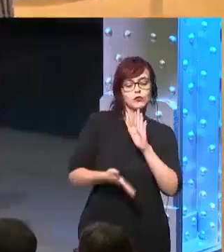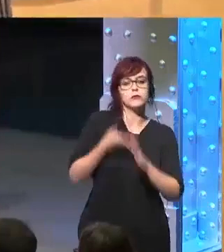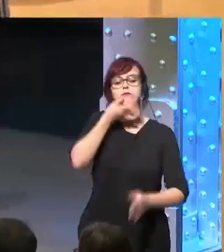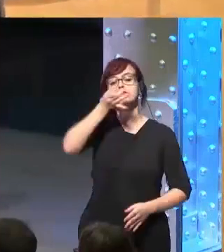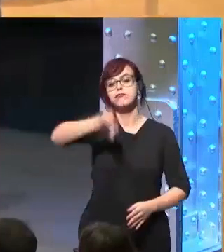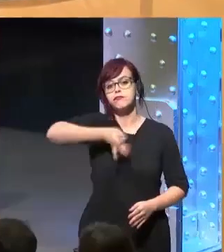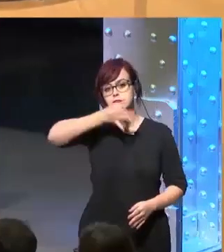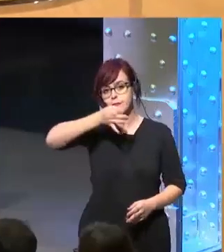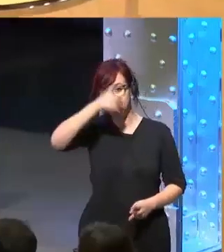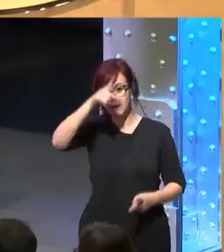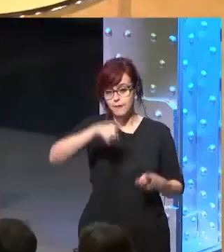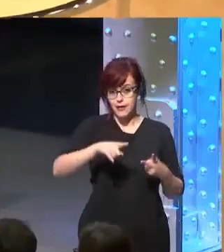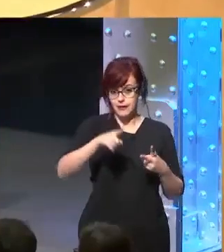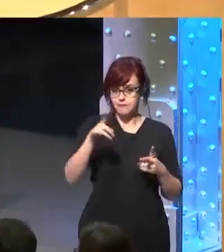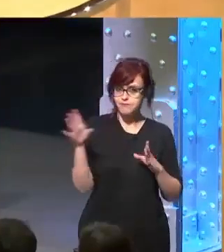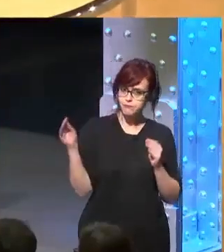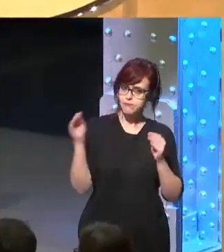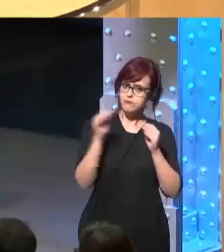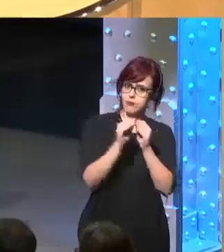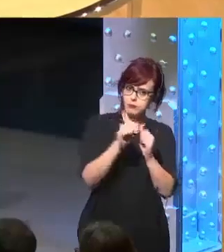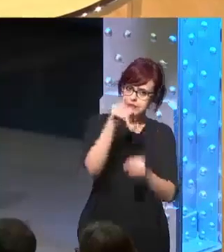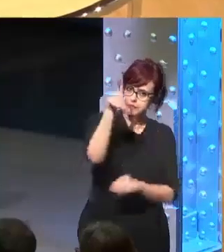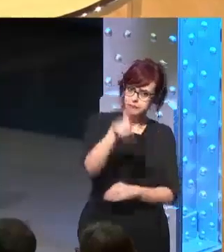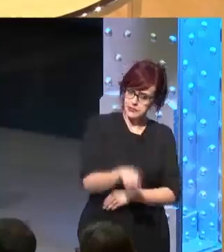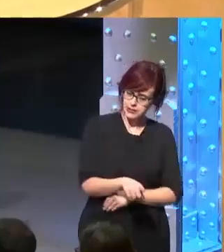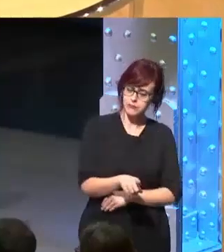Y también estoy de acuerdo en el sentido